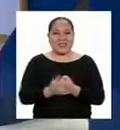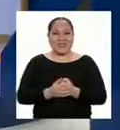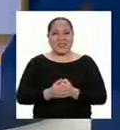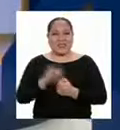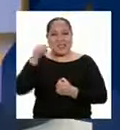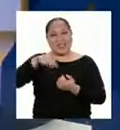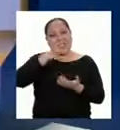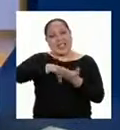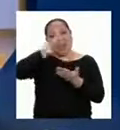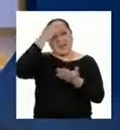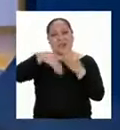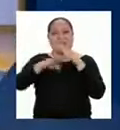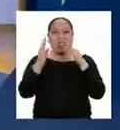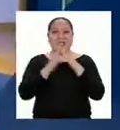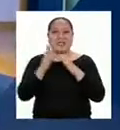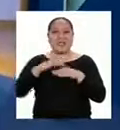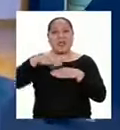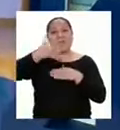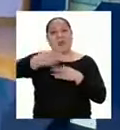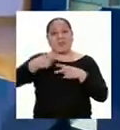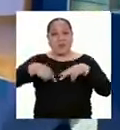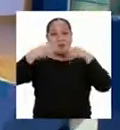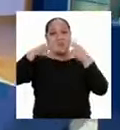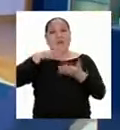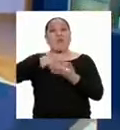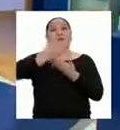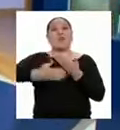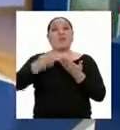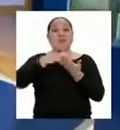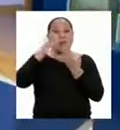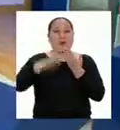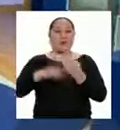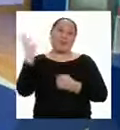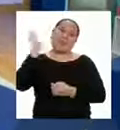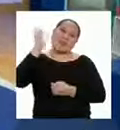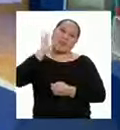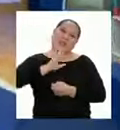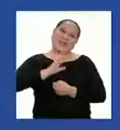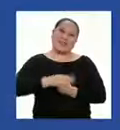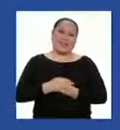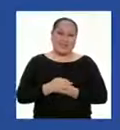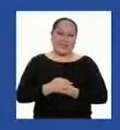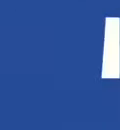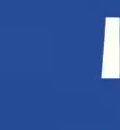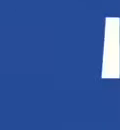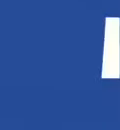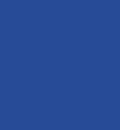en Aprendo en Casa. Nos vemos en el próximo programa. ¡Chau, chau!